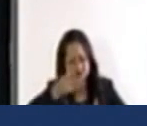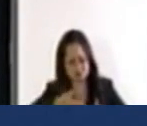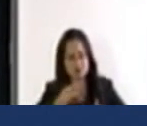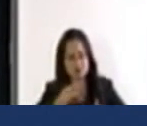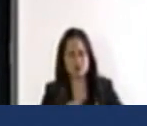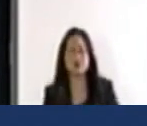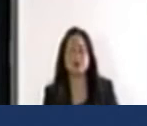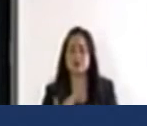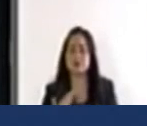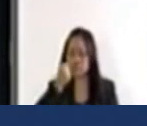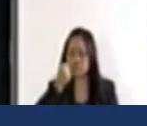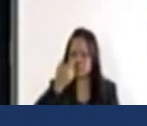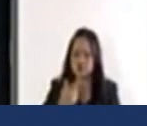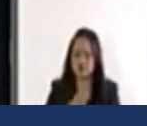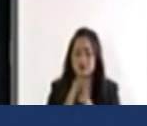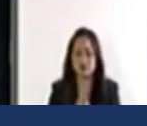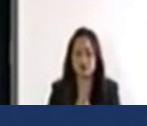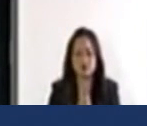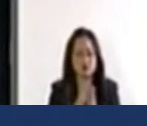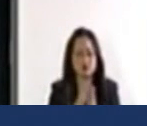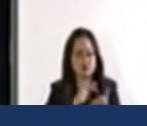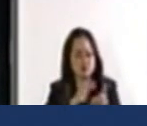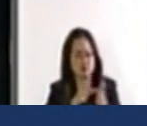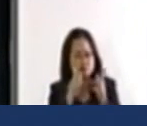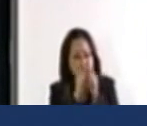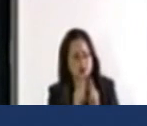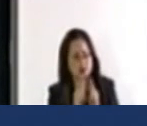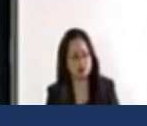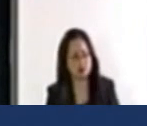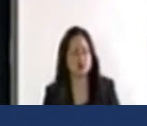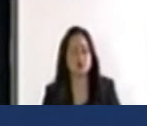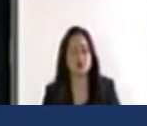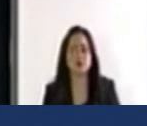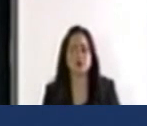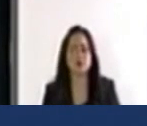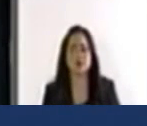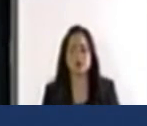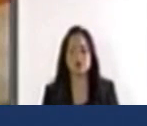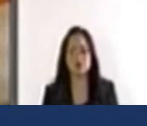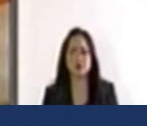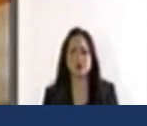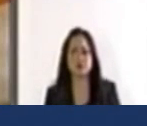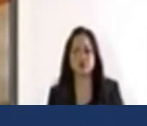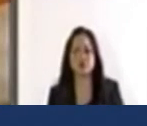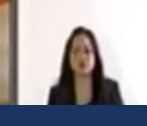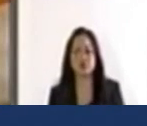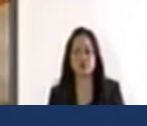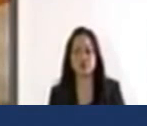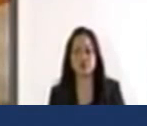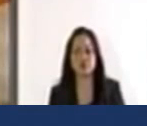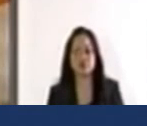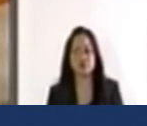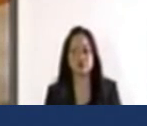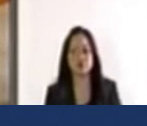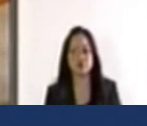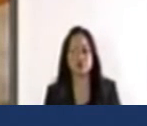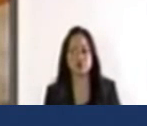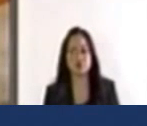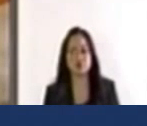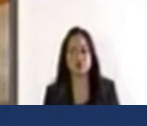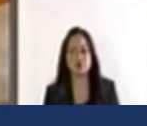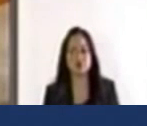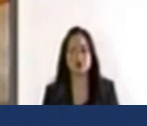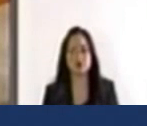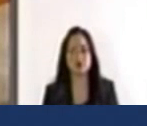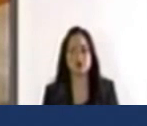sector empresarial y sobre todo, subrayo, con los representantes del sector obrero y laboral, que